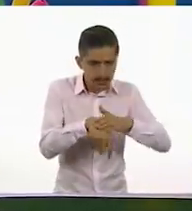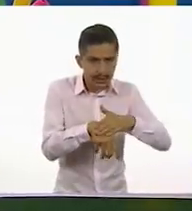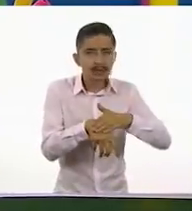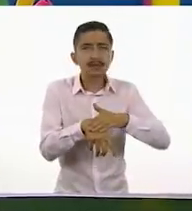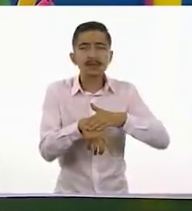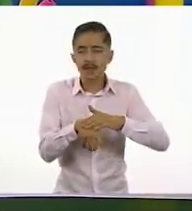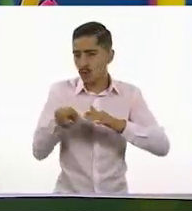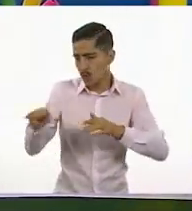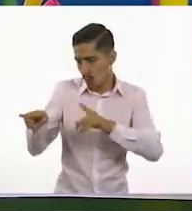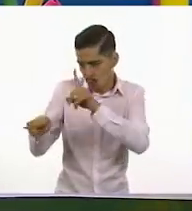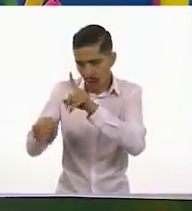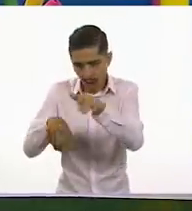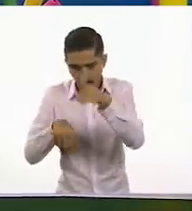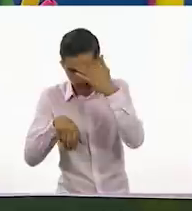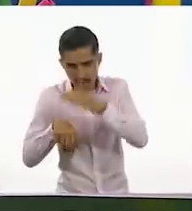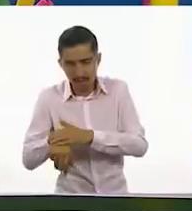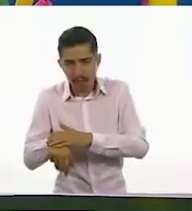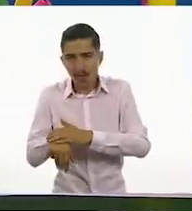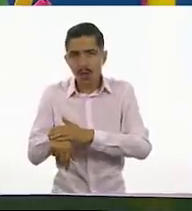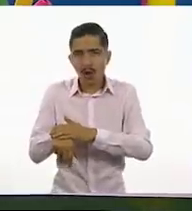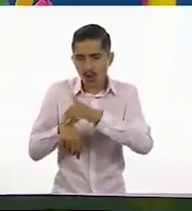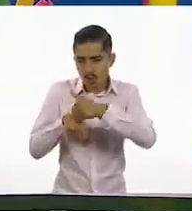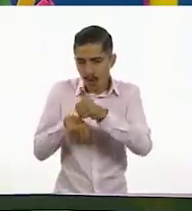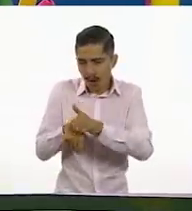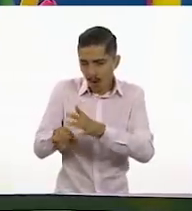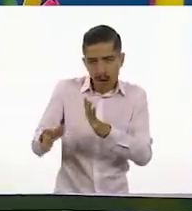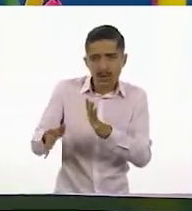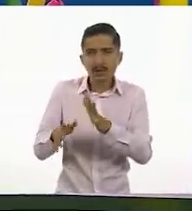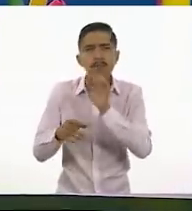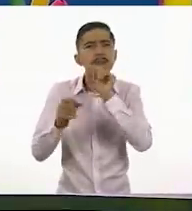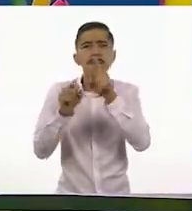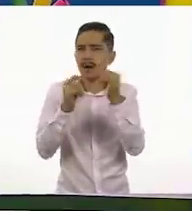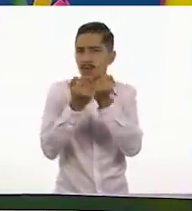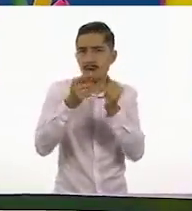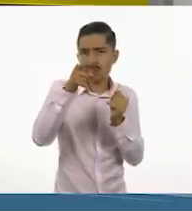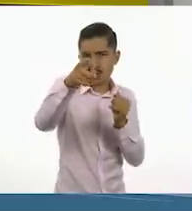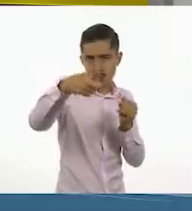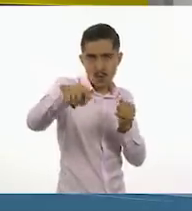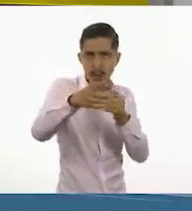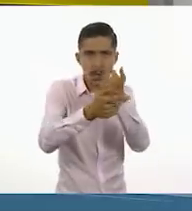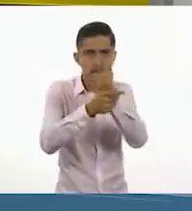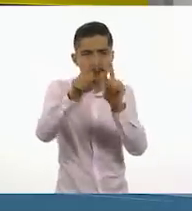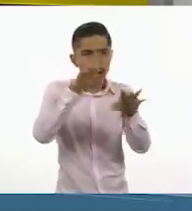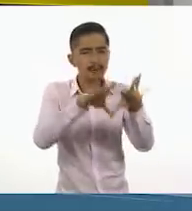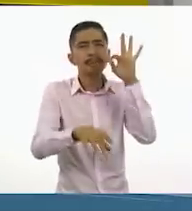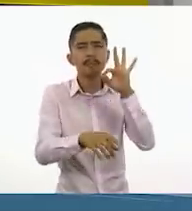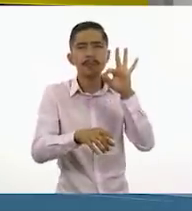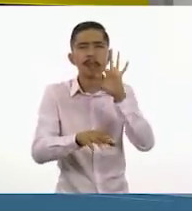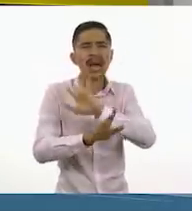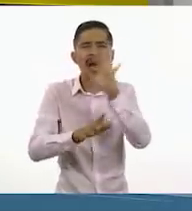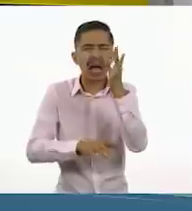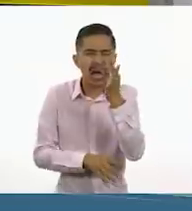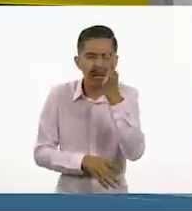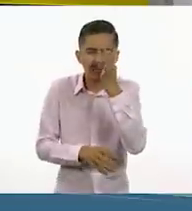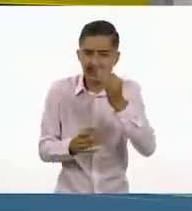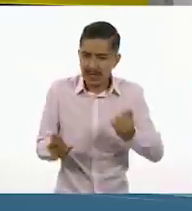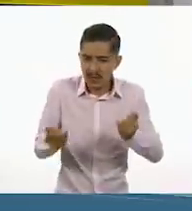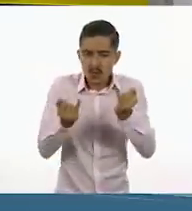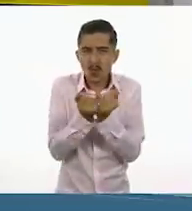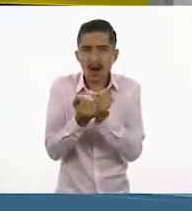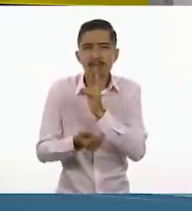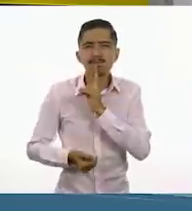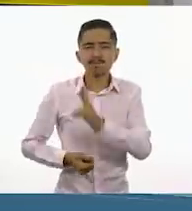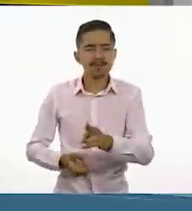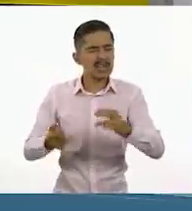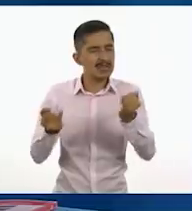niños pues, que nos acompañan que tomen una distinta? La que quieran para comprobar que nos tiene que salir casi el mismo resultado.